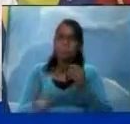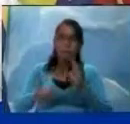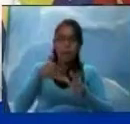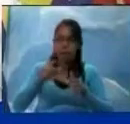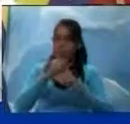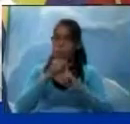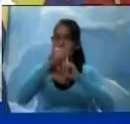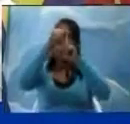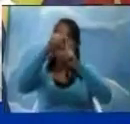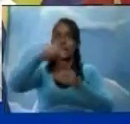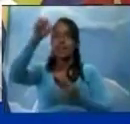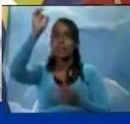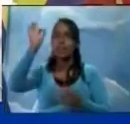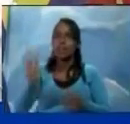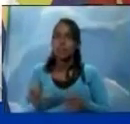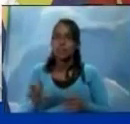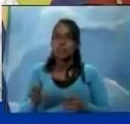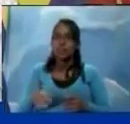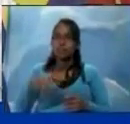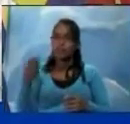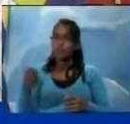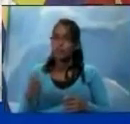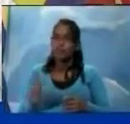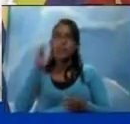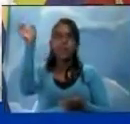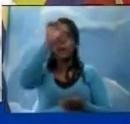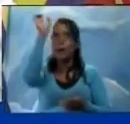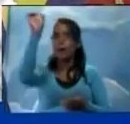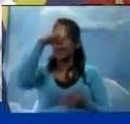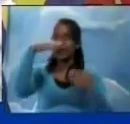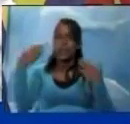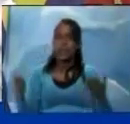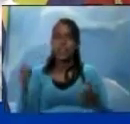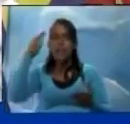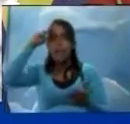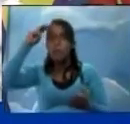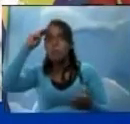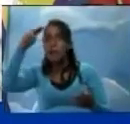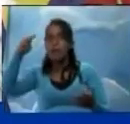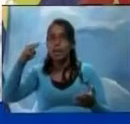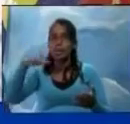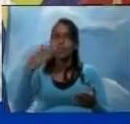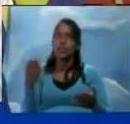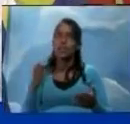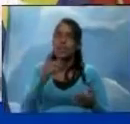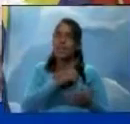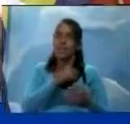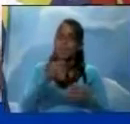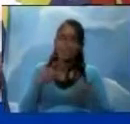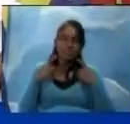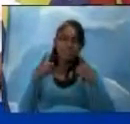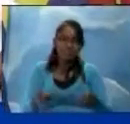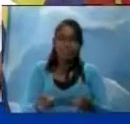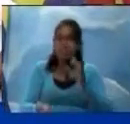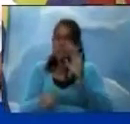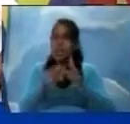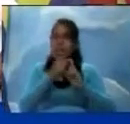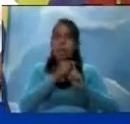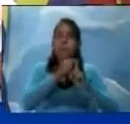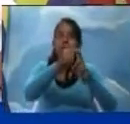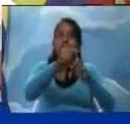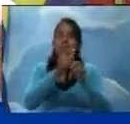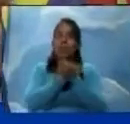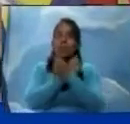especial? El del pastor, el del evangelista, el del maestro. ¿Qué talento más especial,